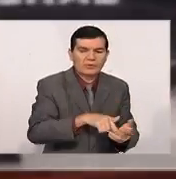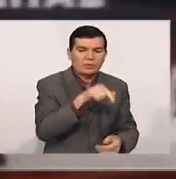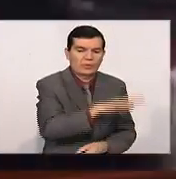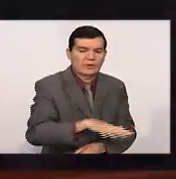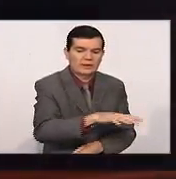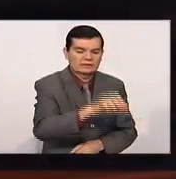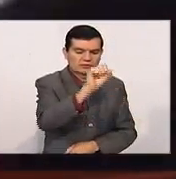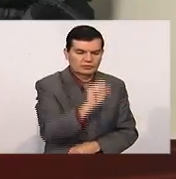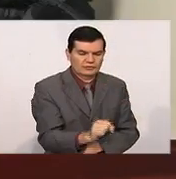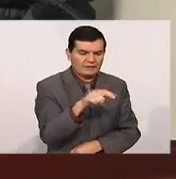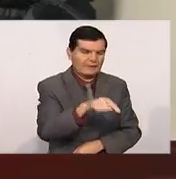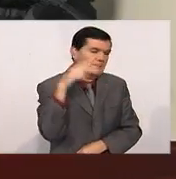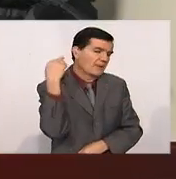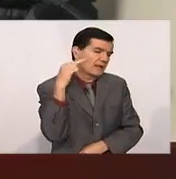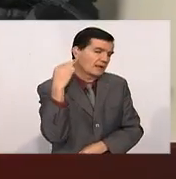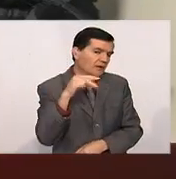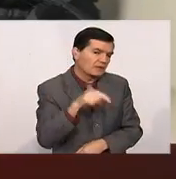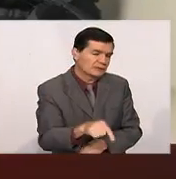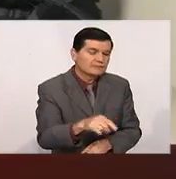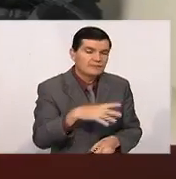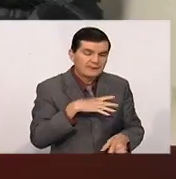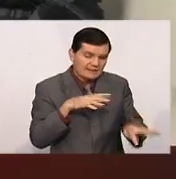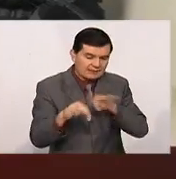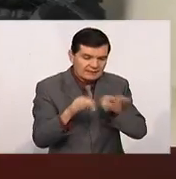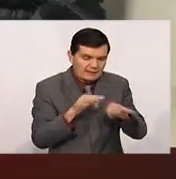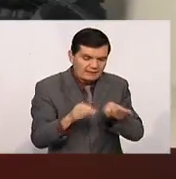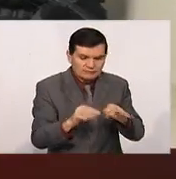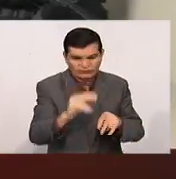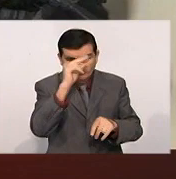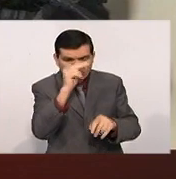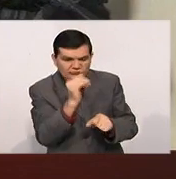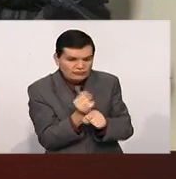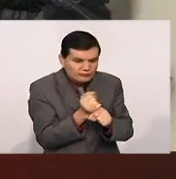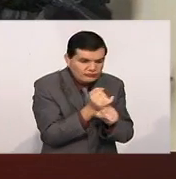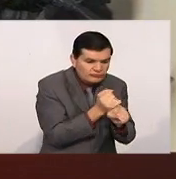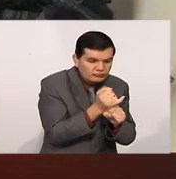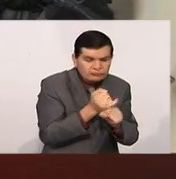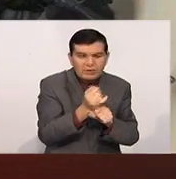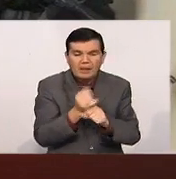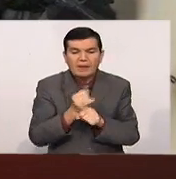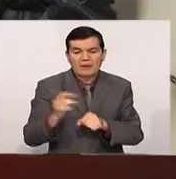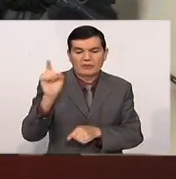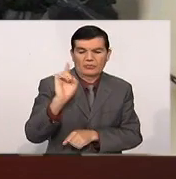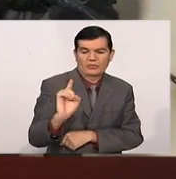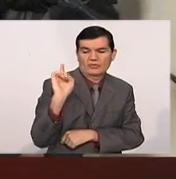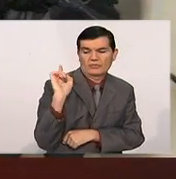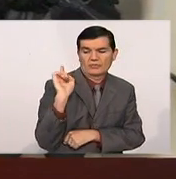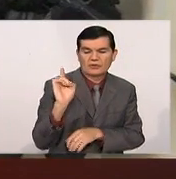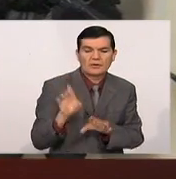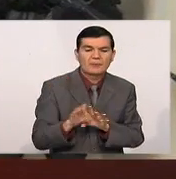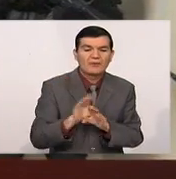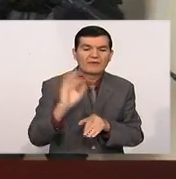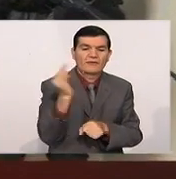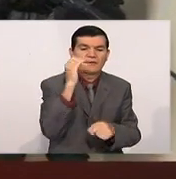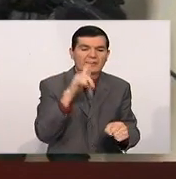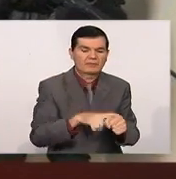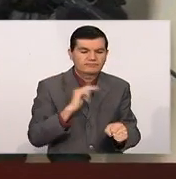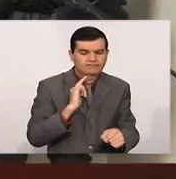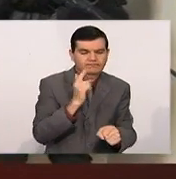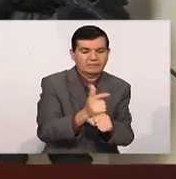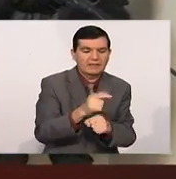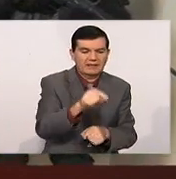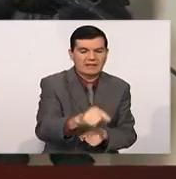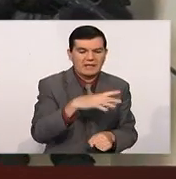del sur del estado. Luego de un trabajo de inteligencia, la madrugada del domingo, los elementos federales